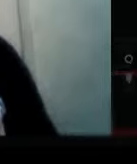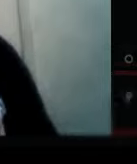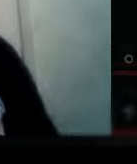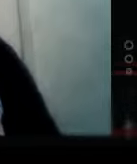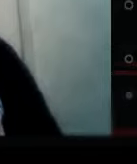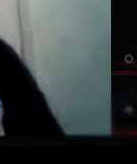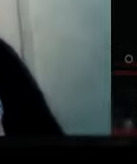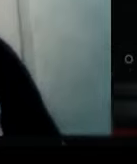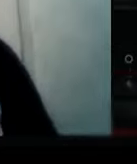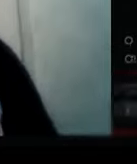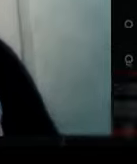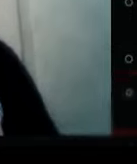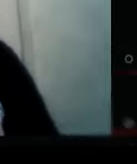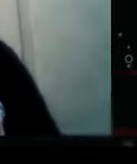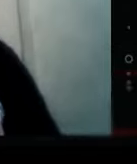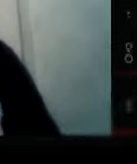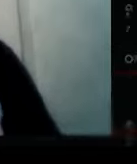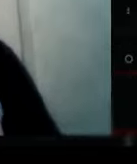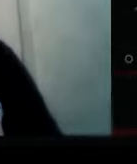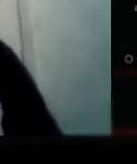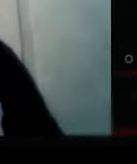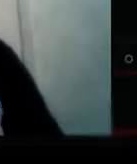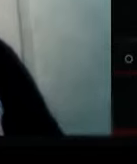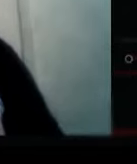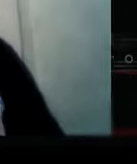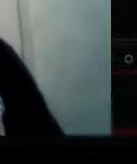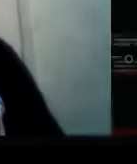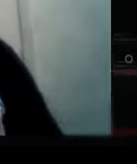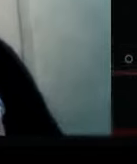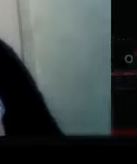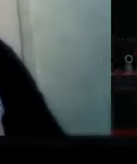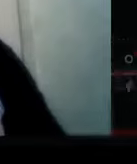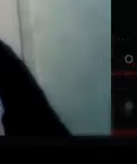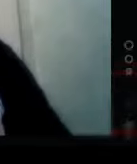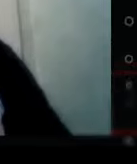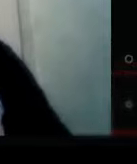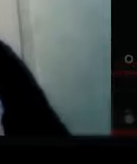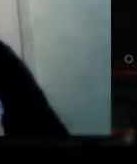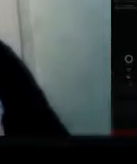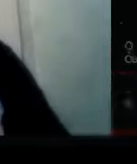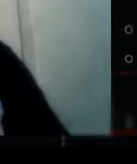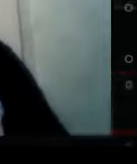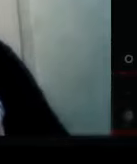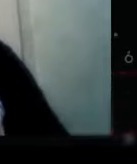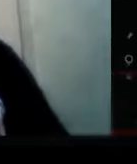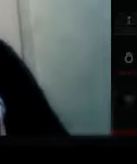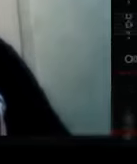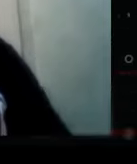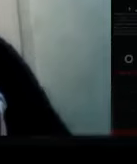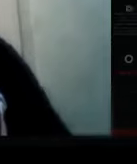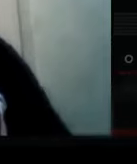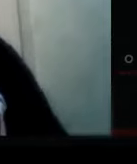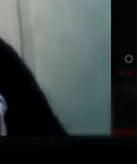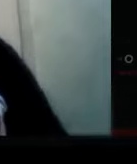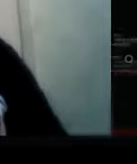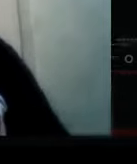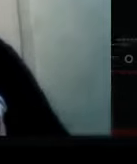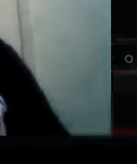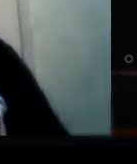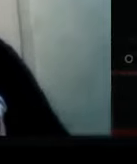yo soy una de las personas que salió que estamos desaparecidas en Jalisco.